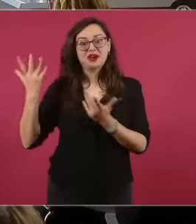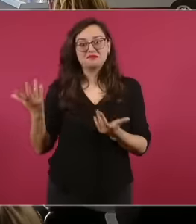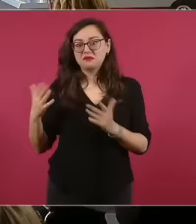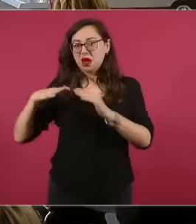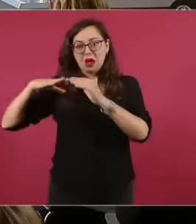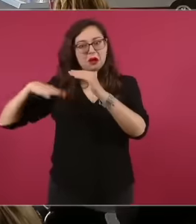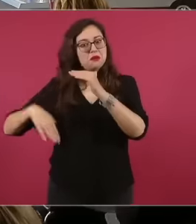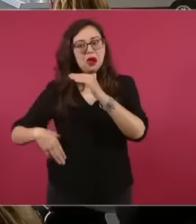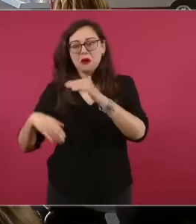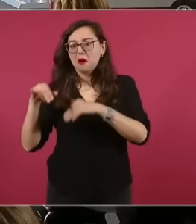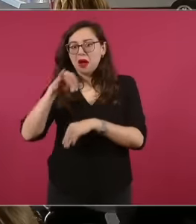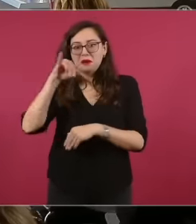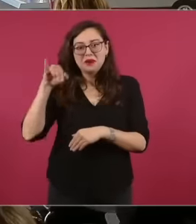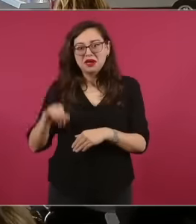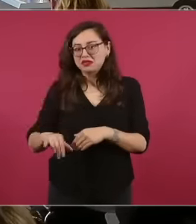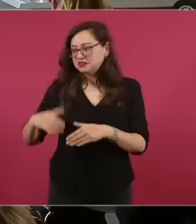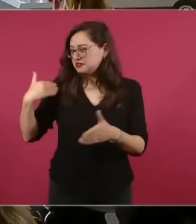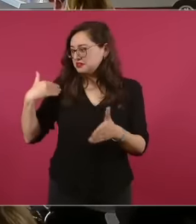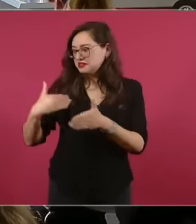¿Sí?